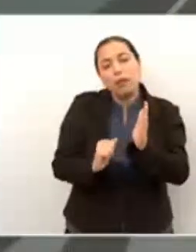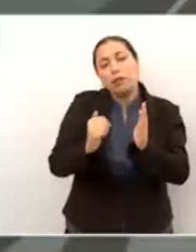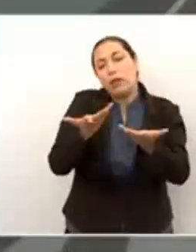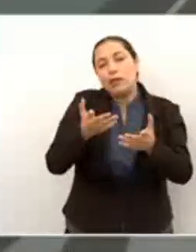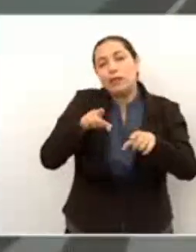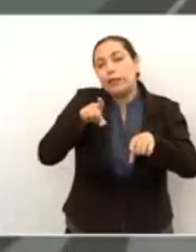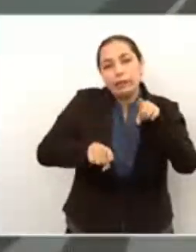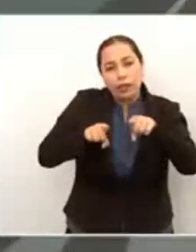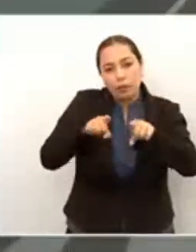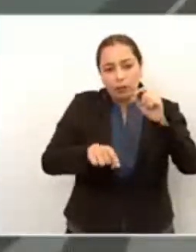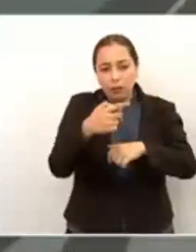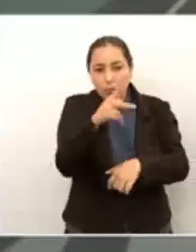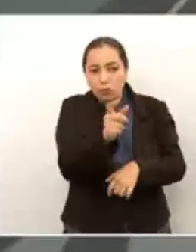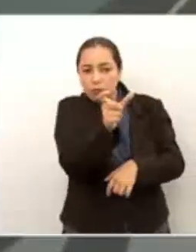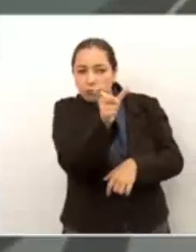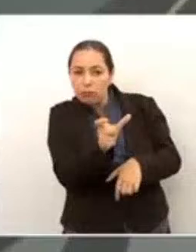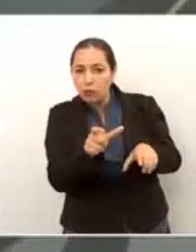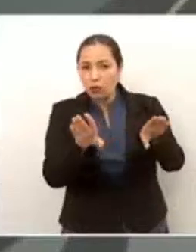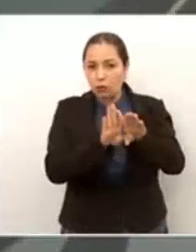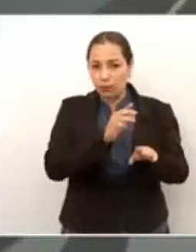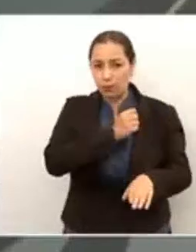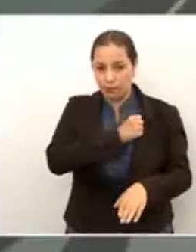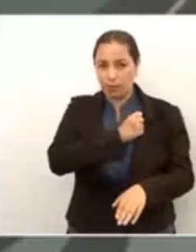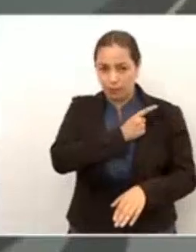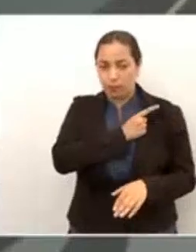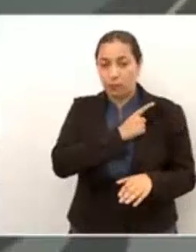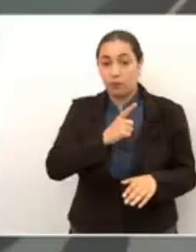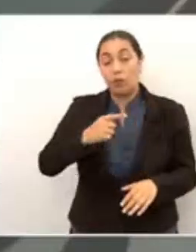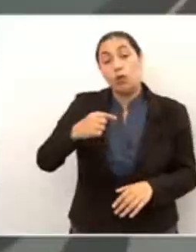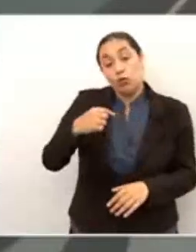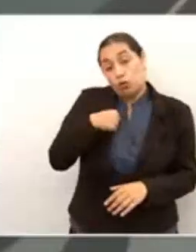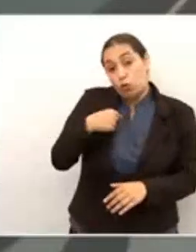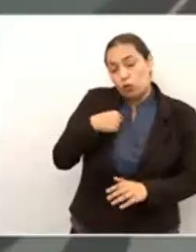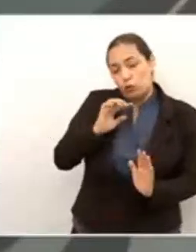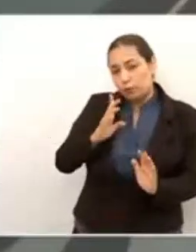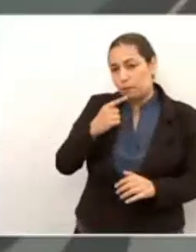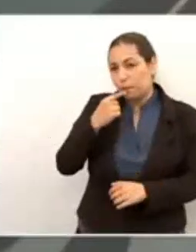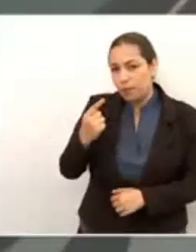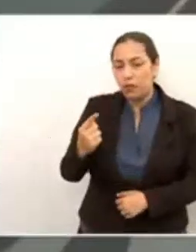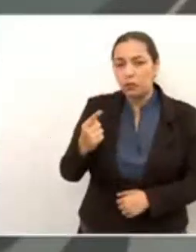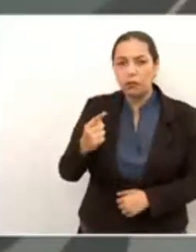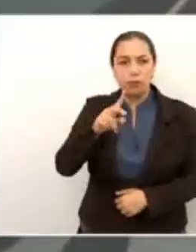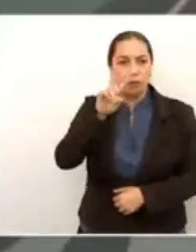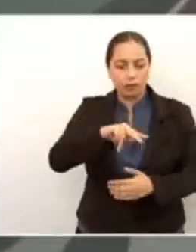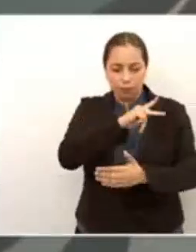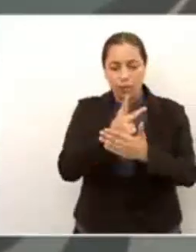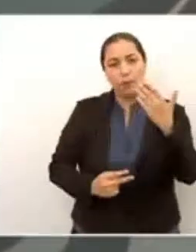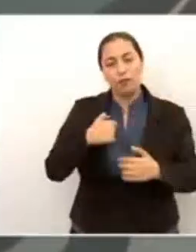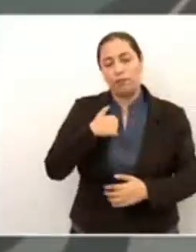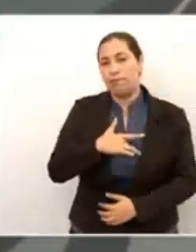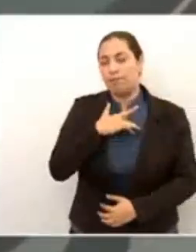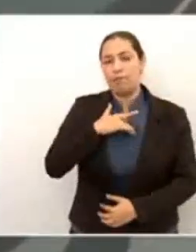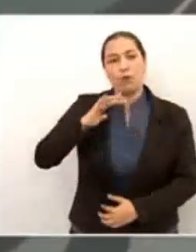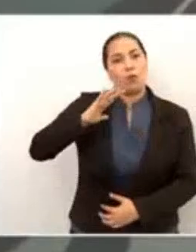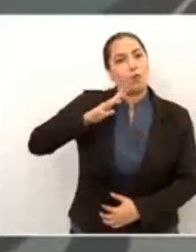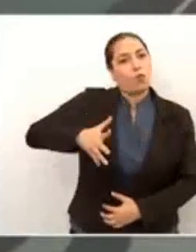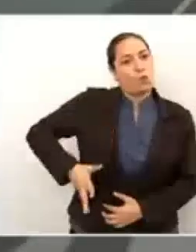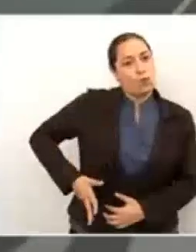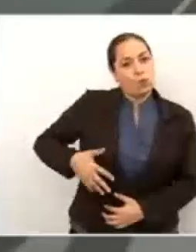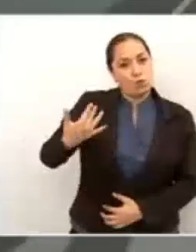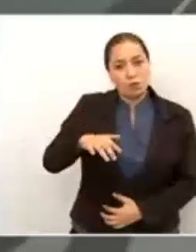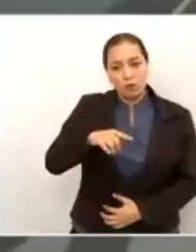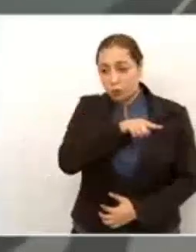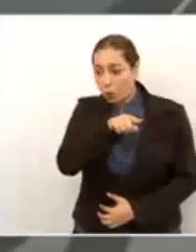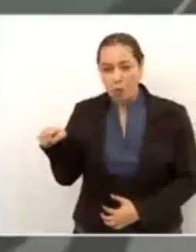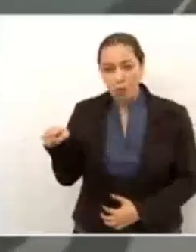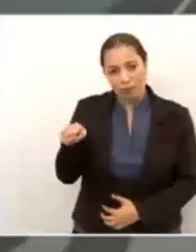de salud. Digo yo que este programa, porque nos sentimos muy orgullosas y orgullosos de todos ustedes, va a